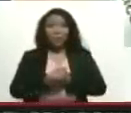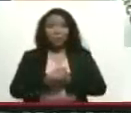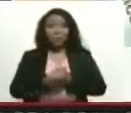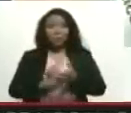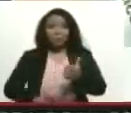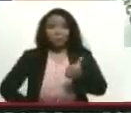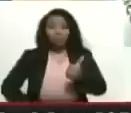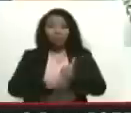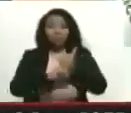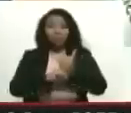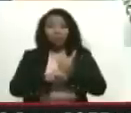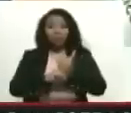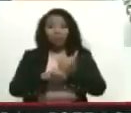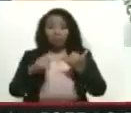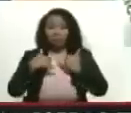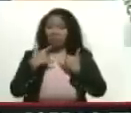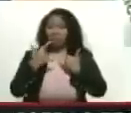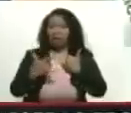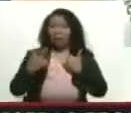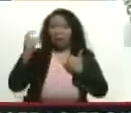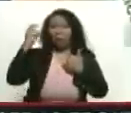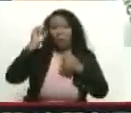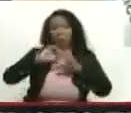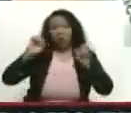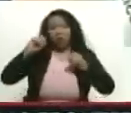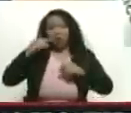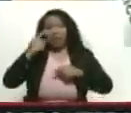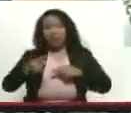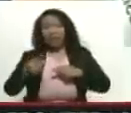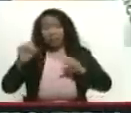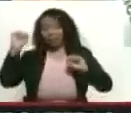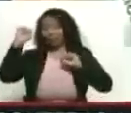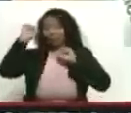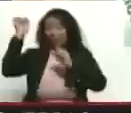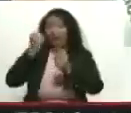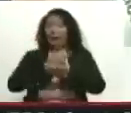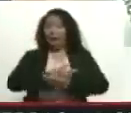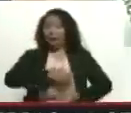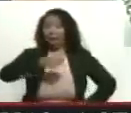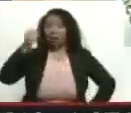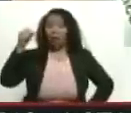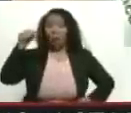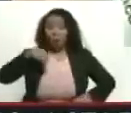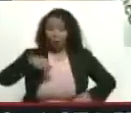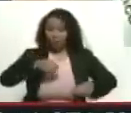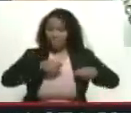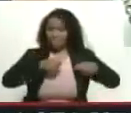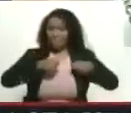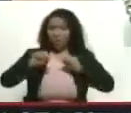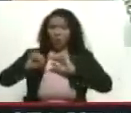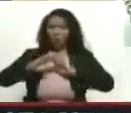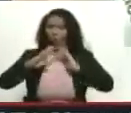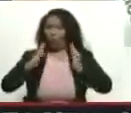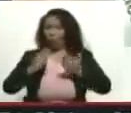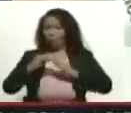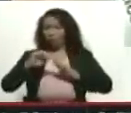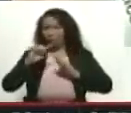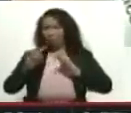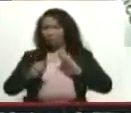propulsaron se autoproclamaron supuestamente cuando lo hacían héroes, libertadores. Hoy son repudiados por el mundo entero porque son